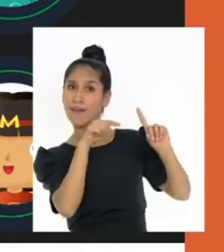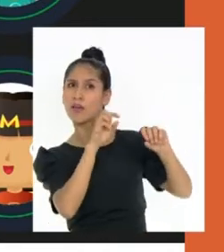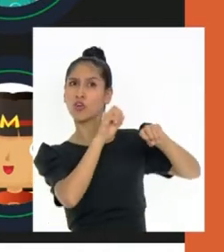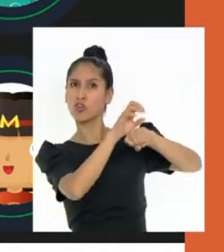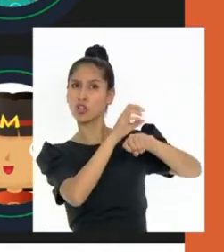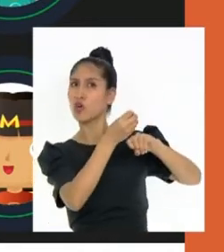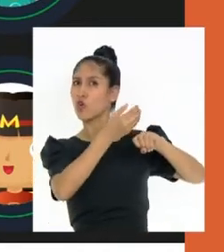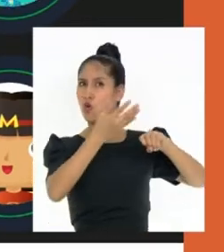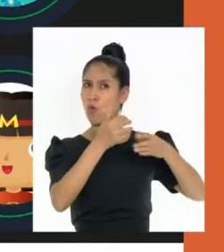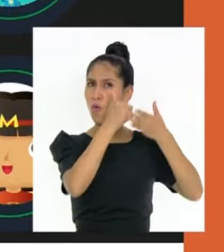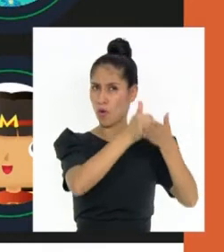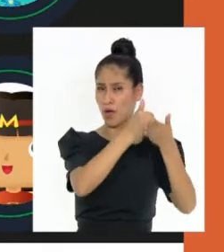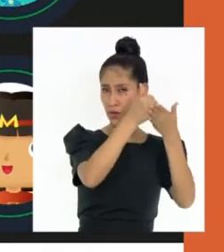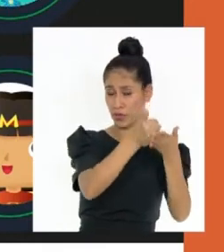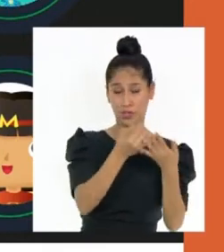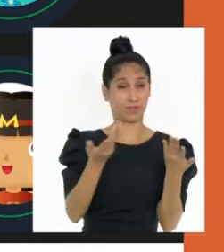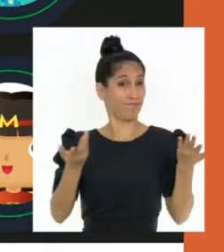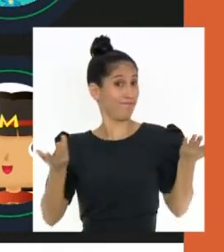y utilidad.